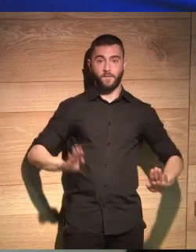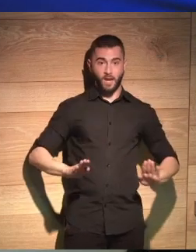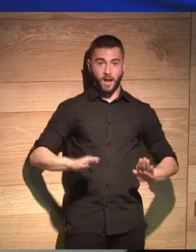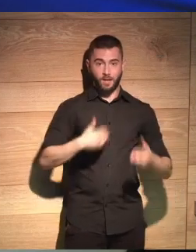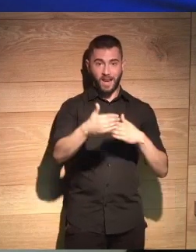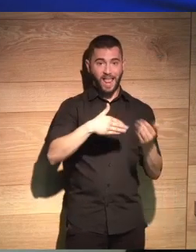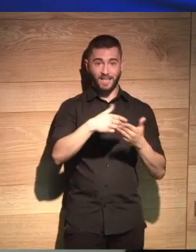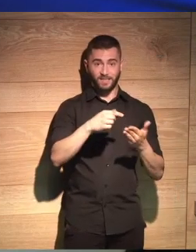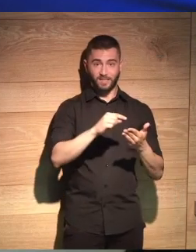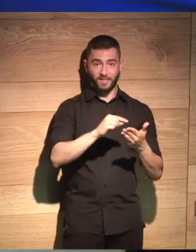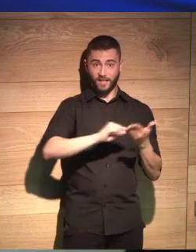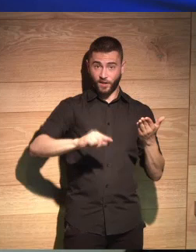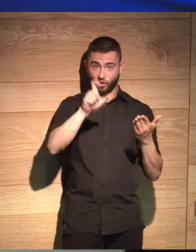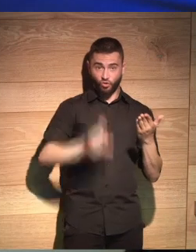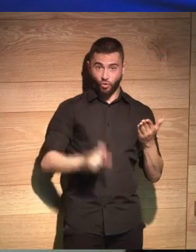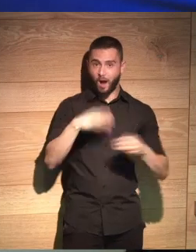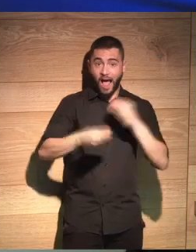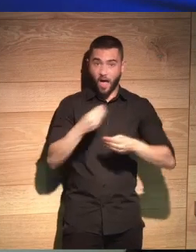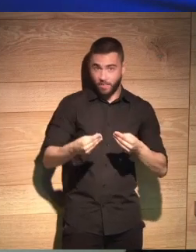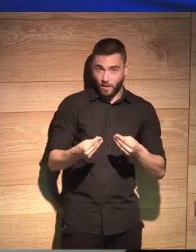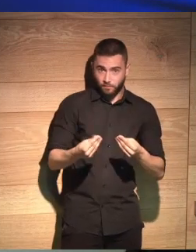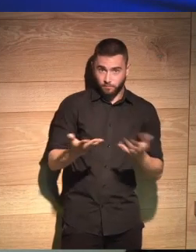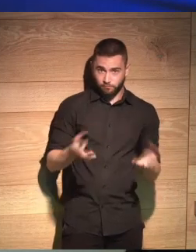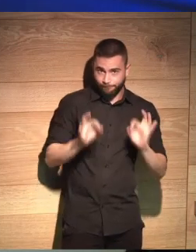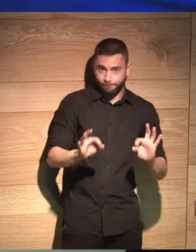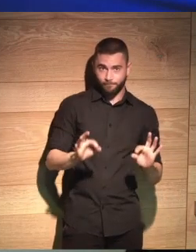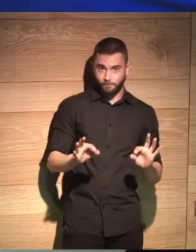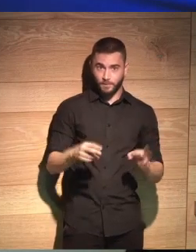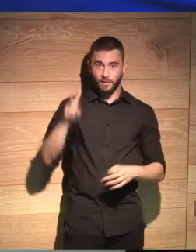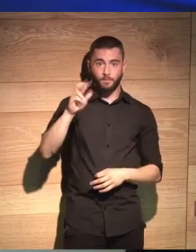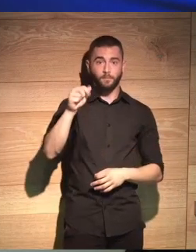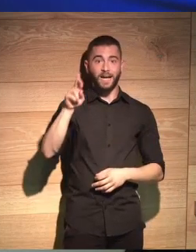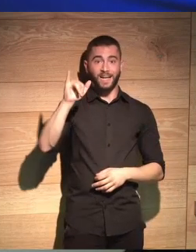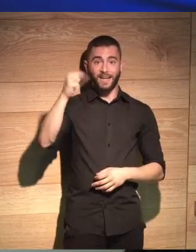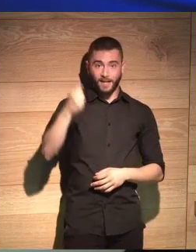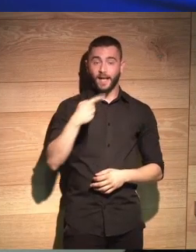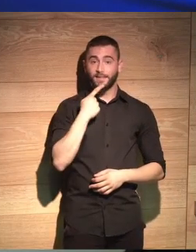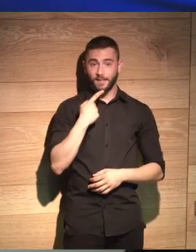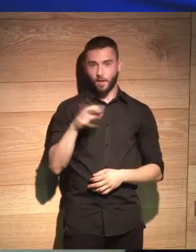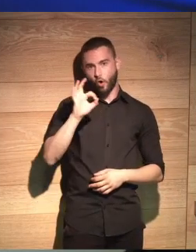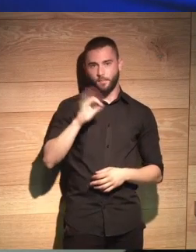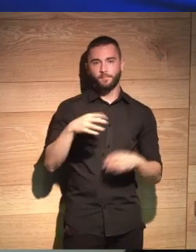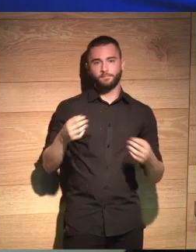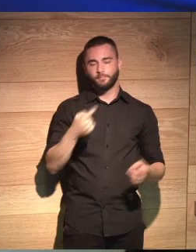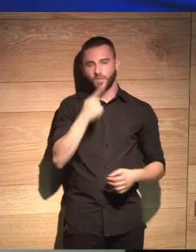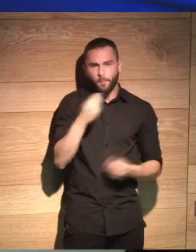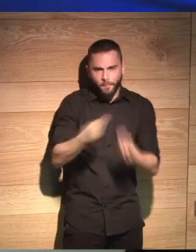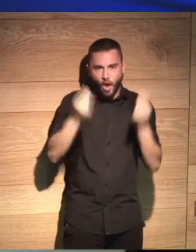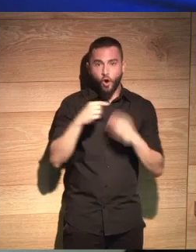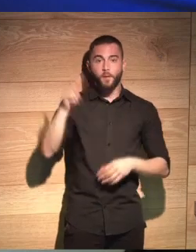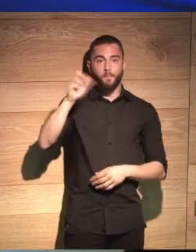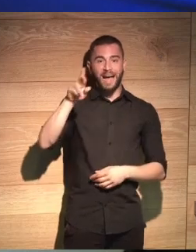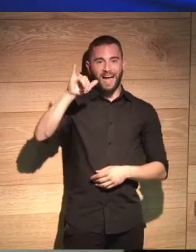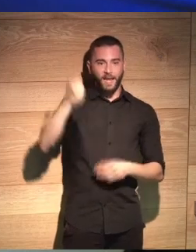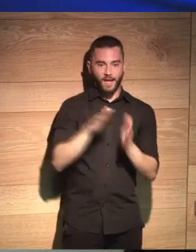un escritor, significa, según dice Valeria, o mejor dicho, según escribe Valeria en la novela,